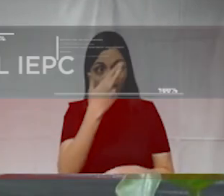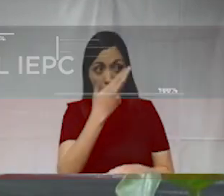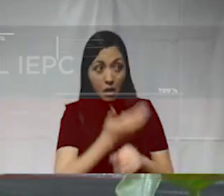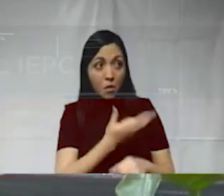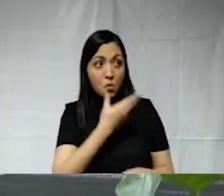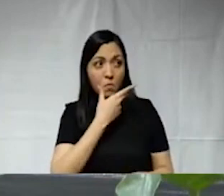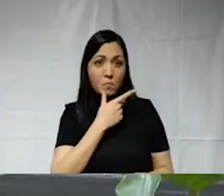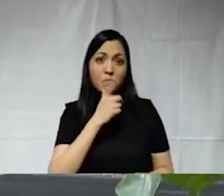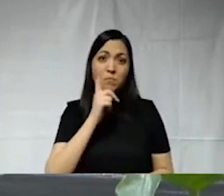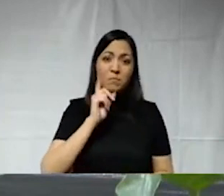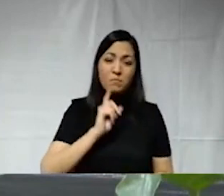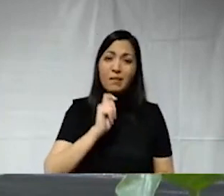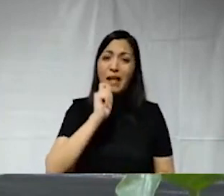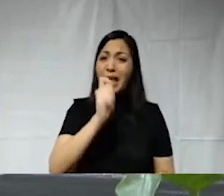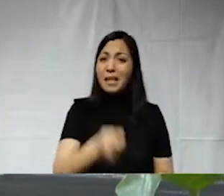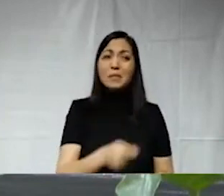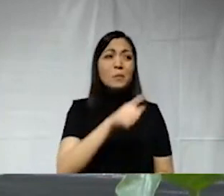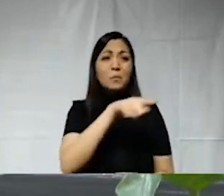claramente